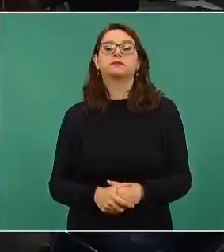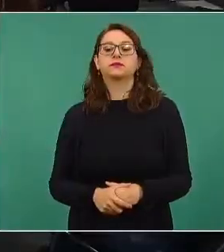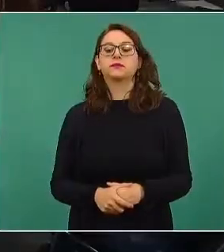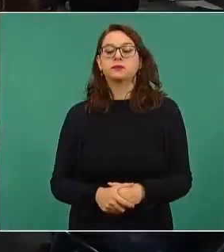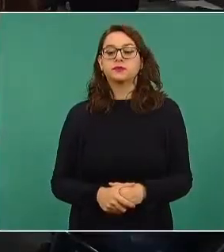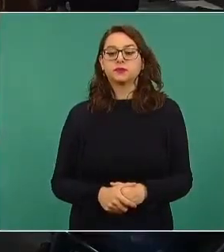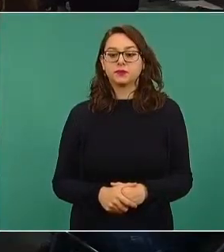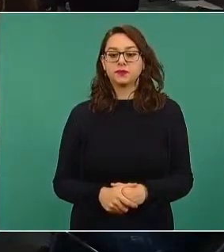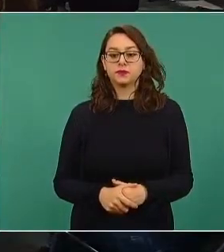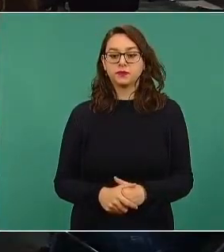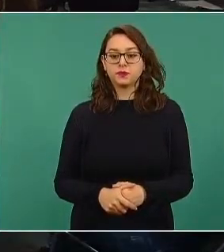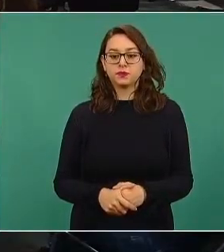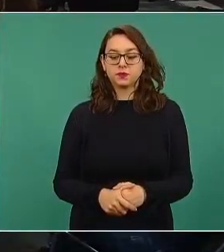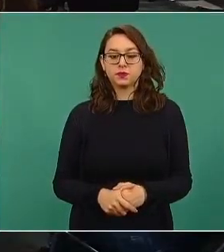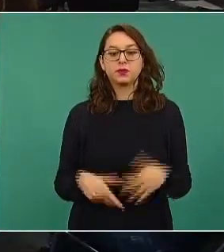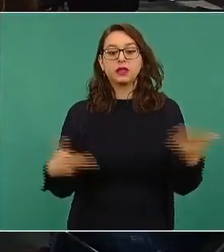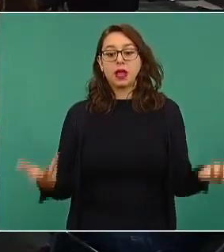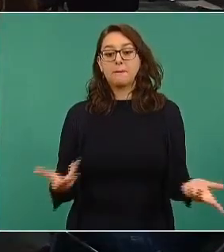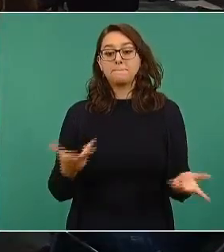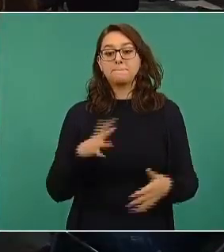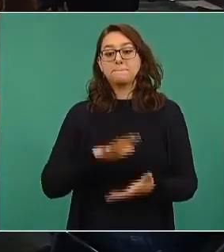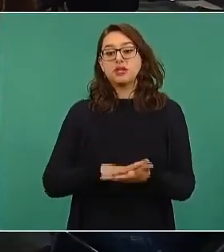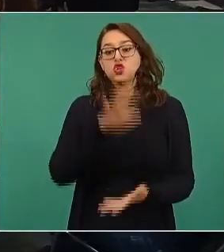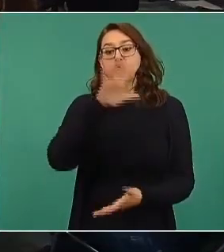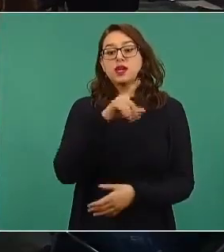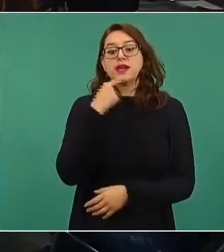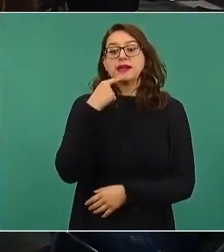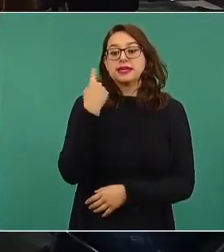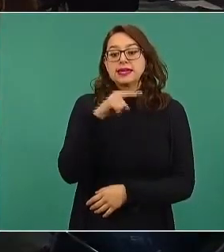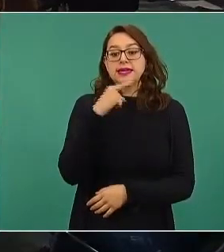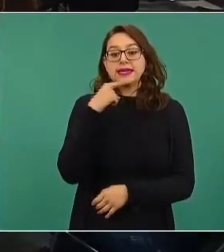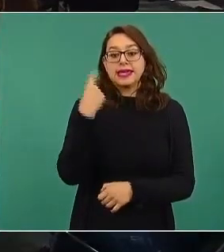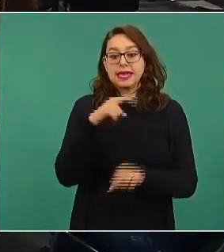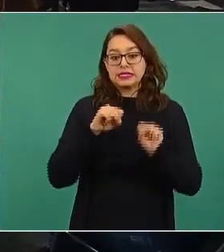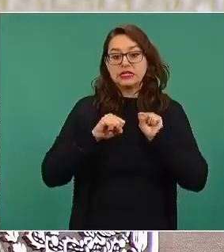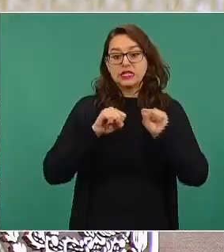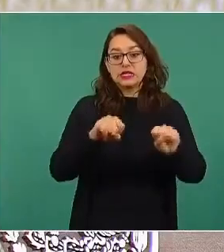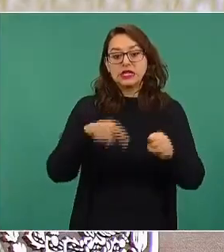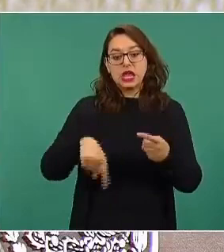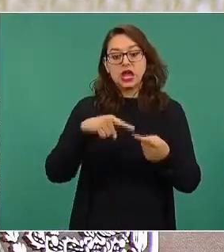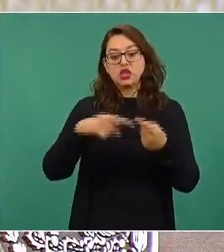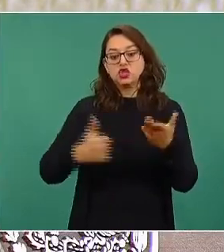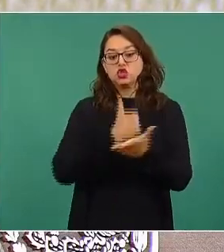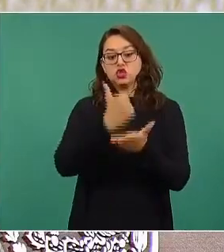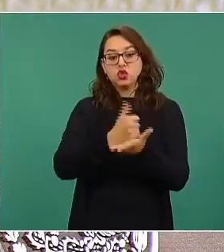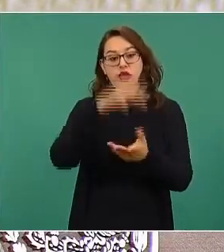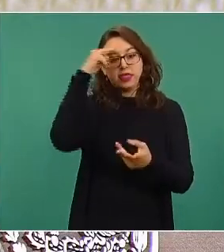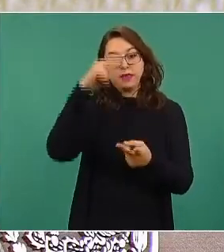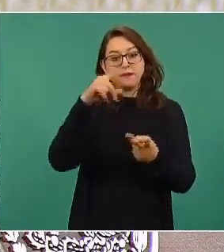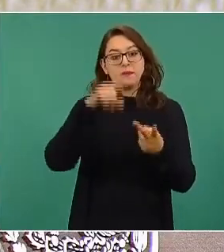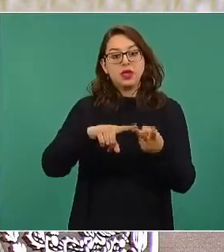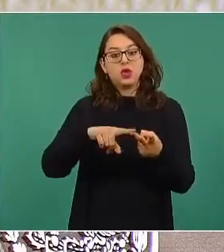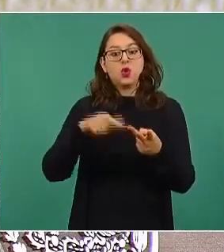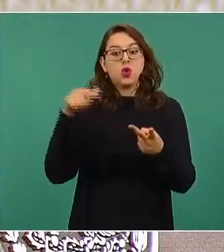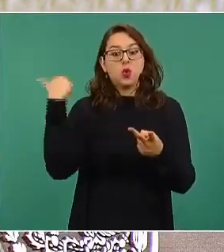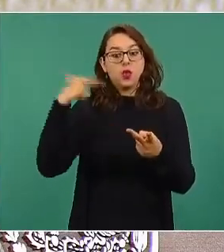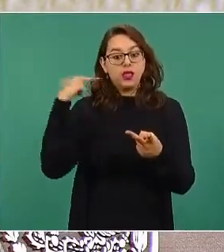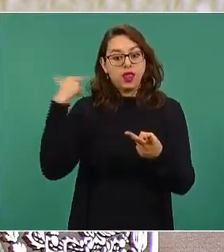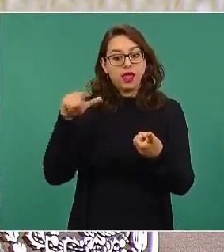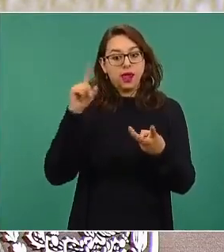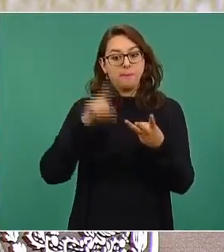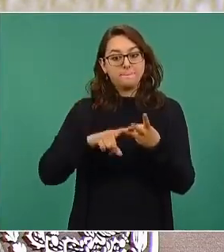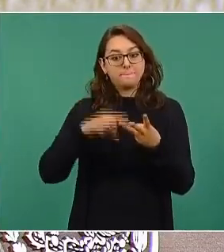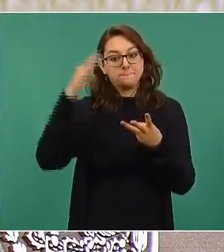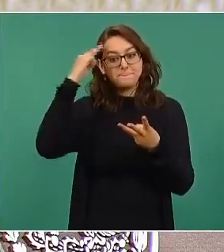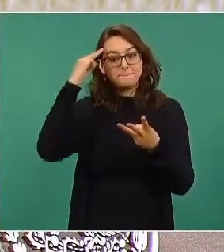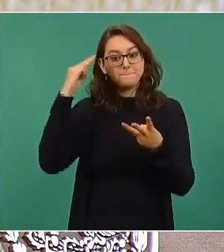La mayor parte de las quejas se han presentado en la Ciudad de México, en Guadalajara y en Mérida. Han sido las 3 ciudades con más quejas,